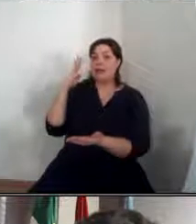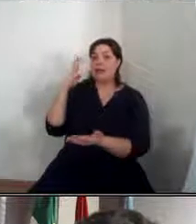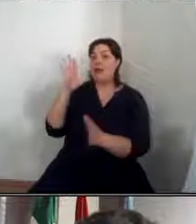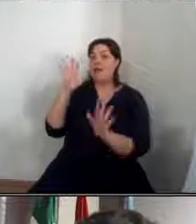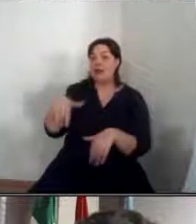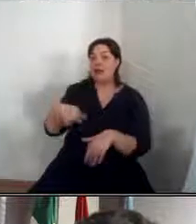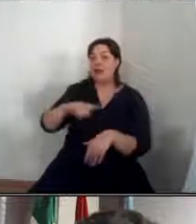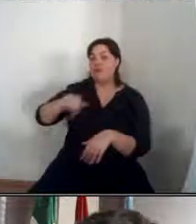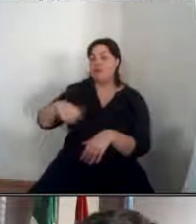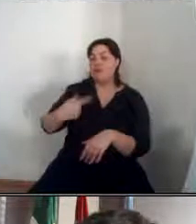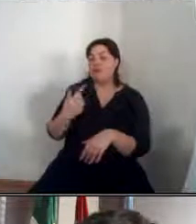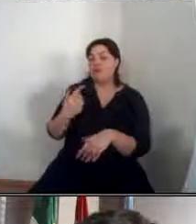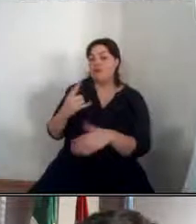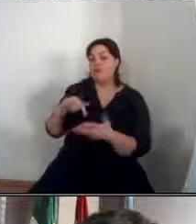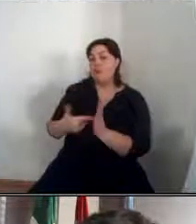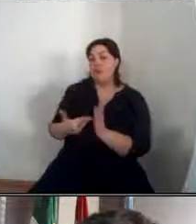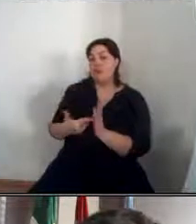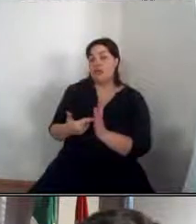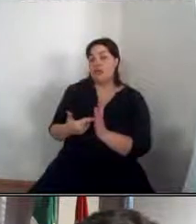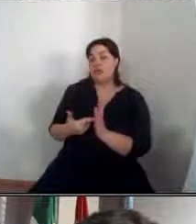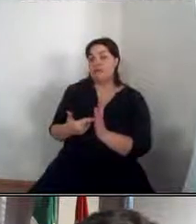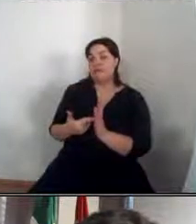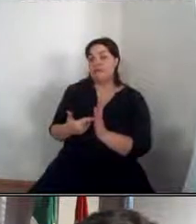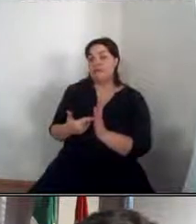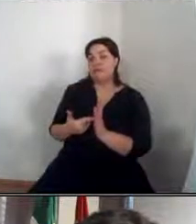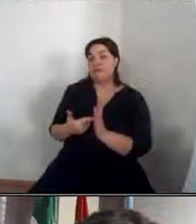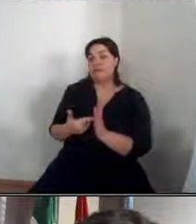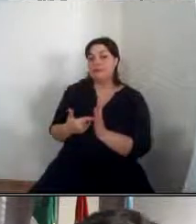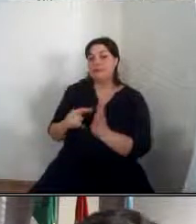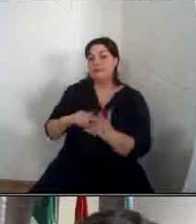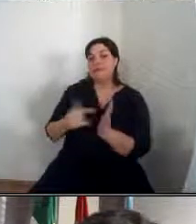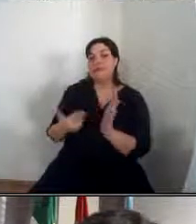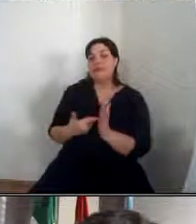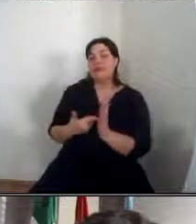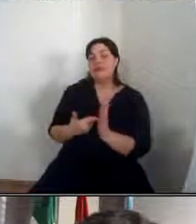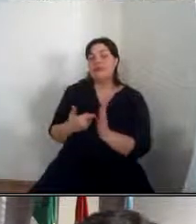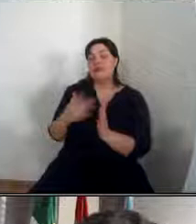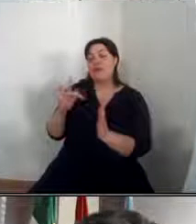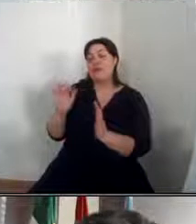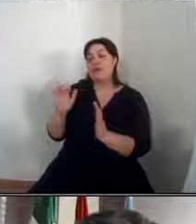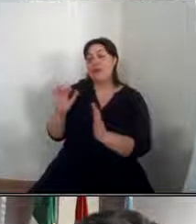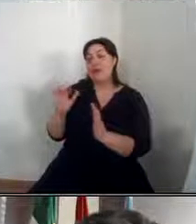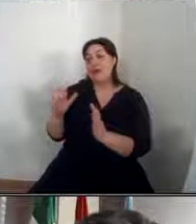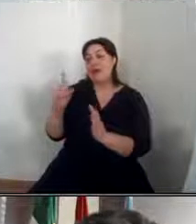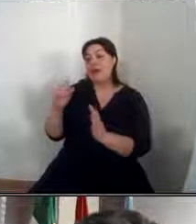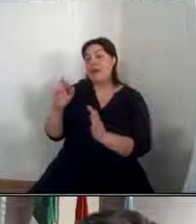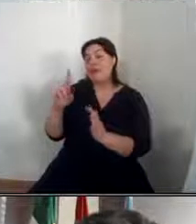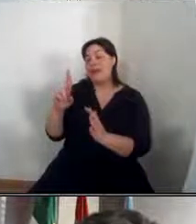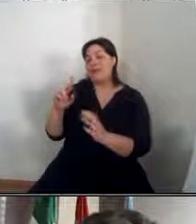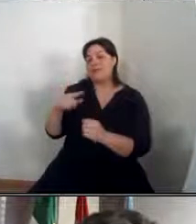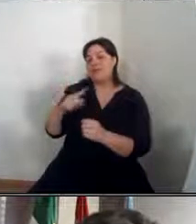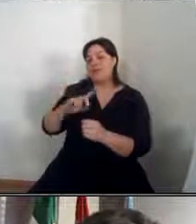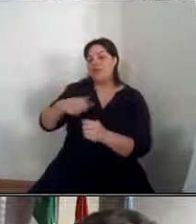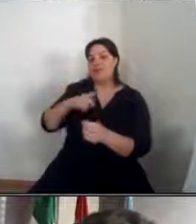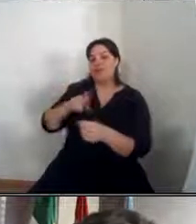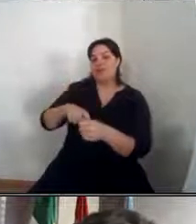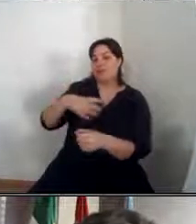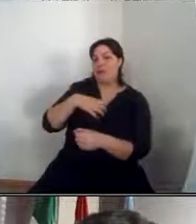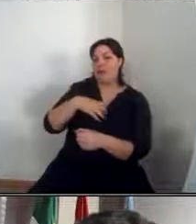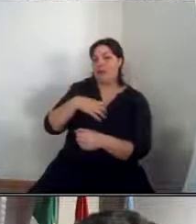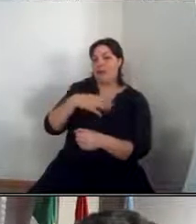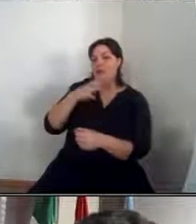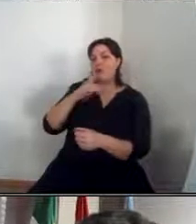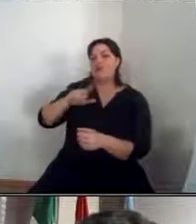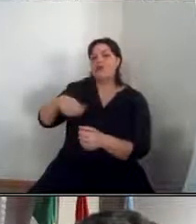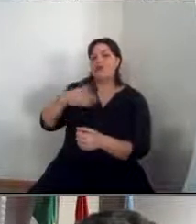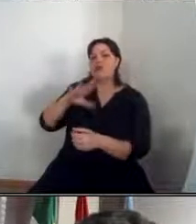fuera, como digo, de estos proyectos, de estos proyectos FEDER. Entonces, la Europa que nosotros exigimos es una